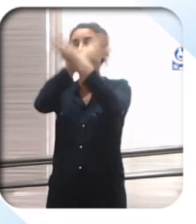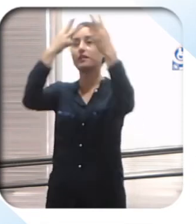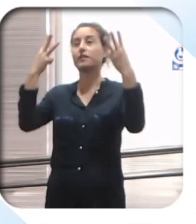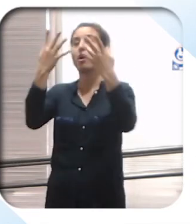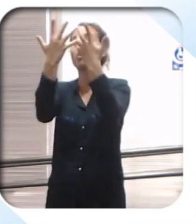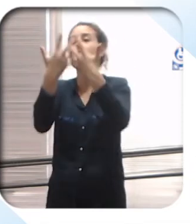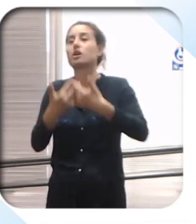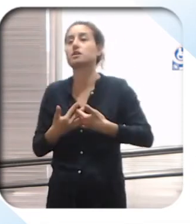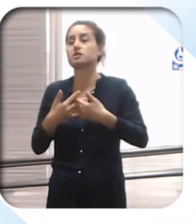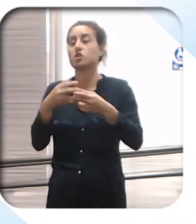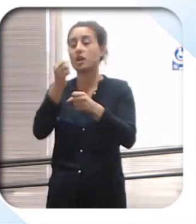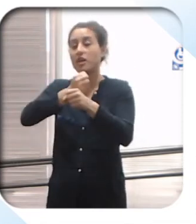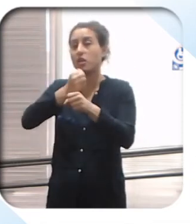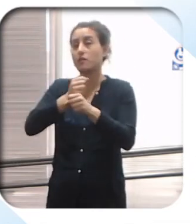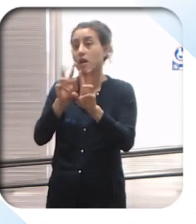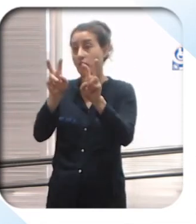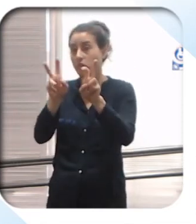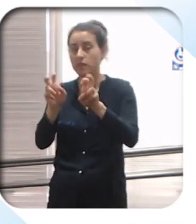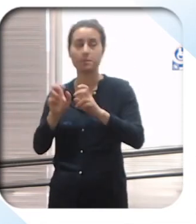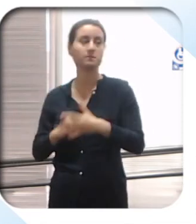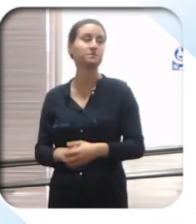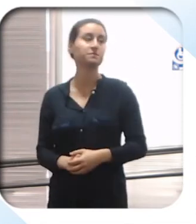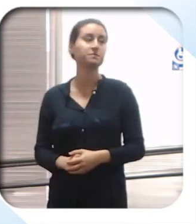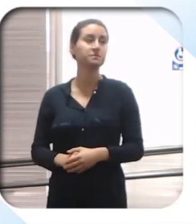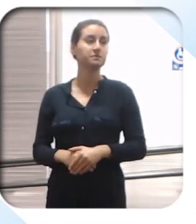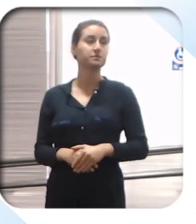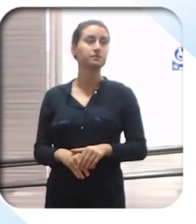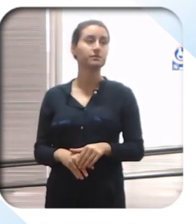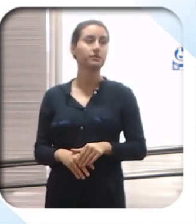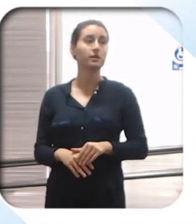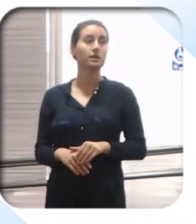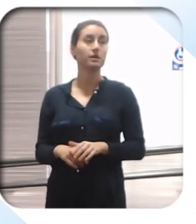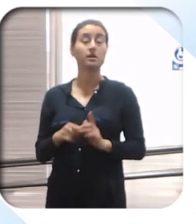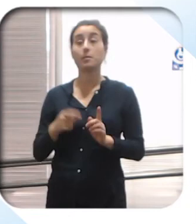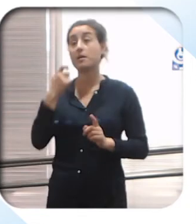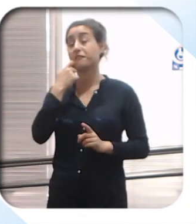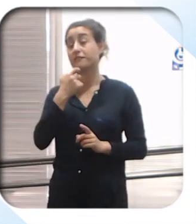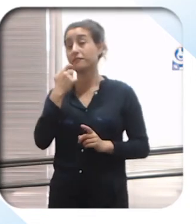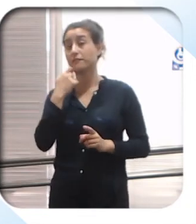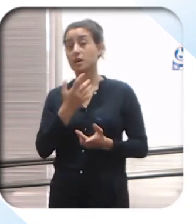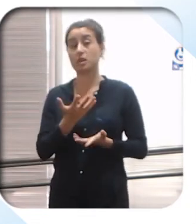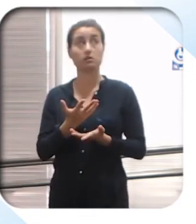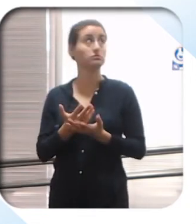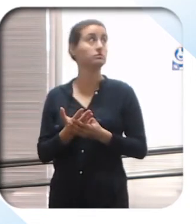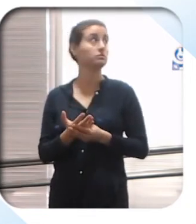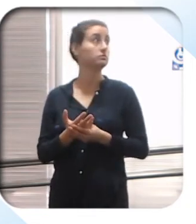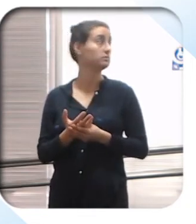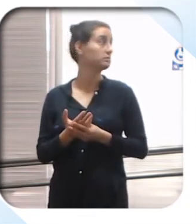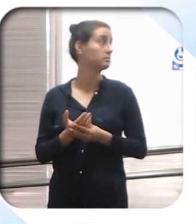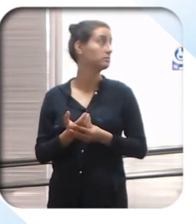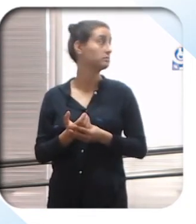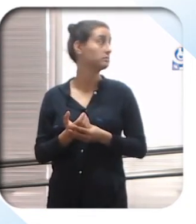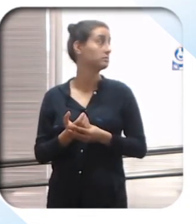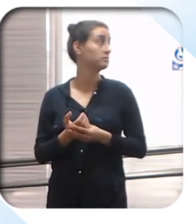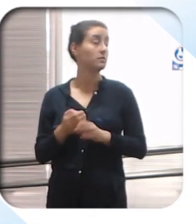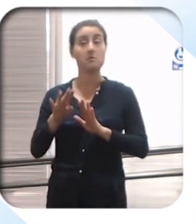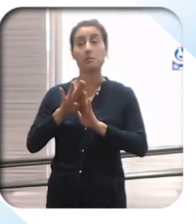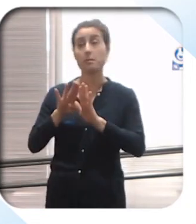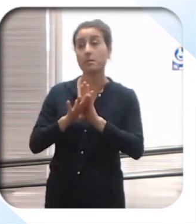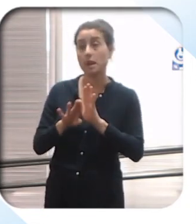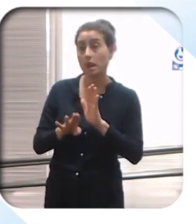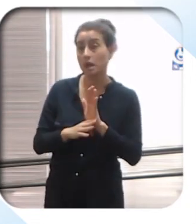de organizaciones que trabajen en esto, y la carencia, bueno, eso, de falta de planes y